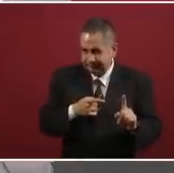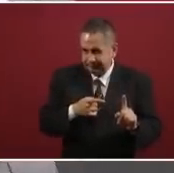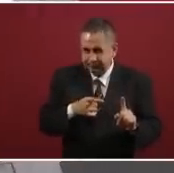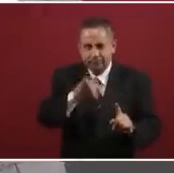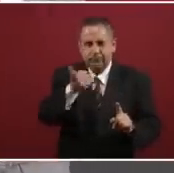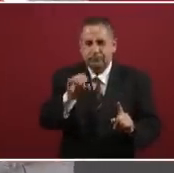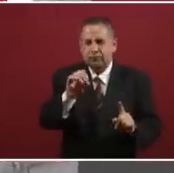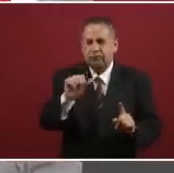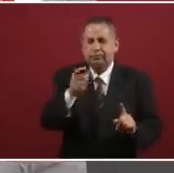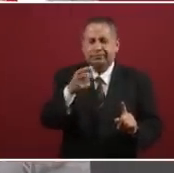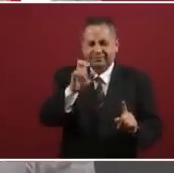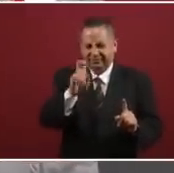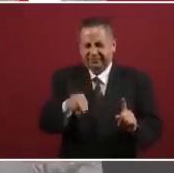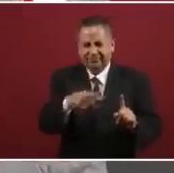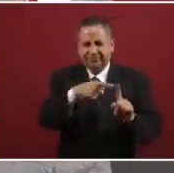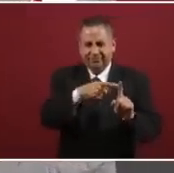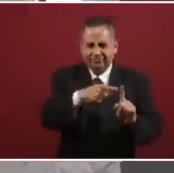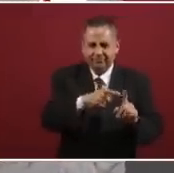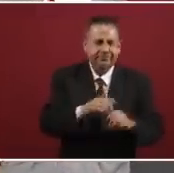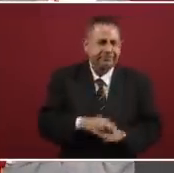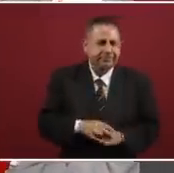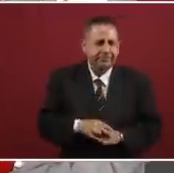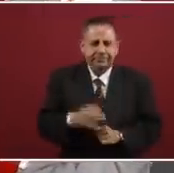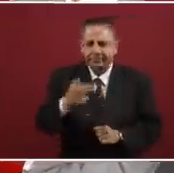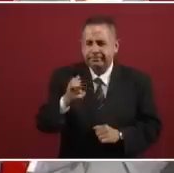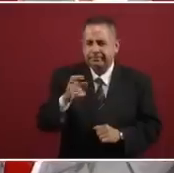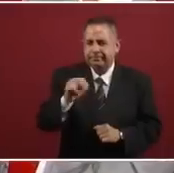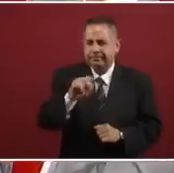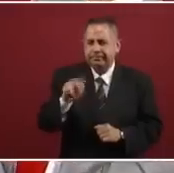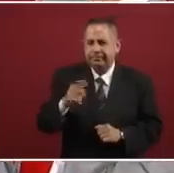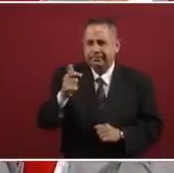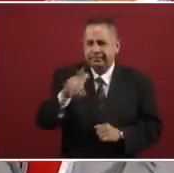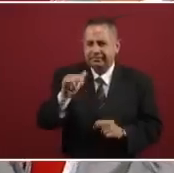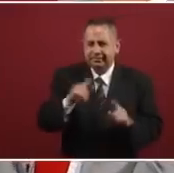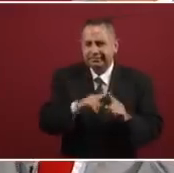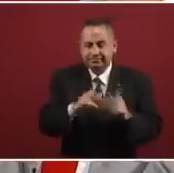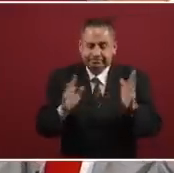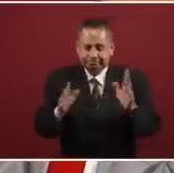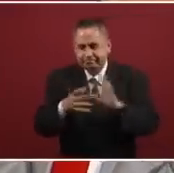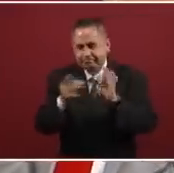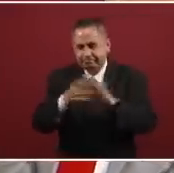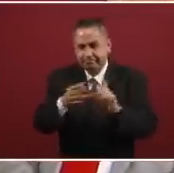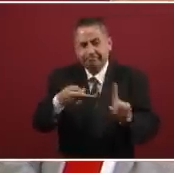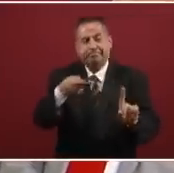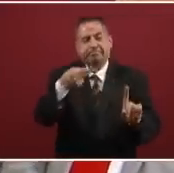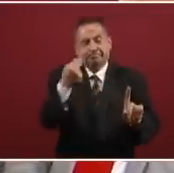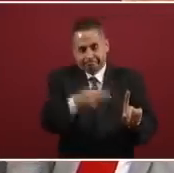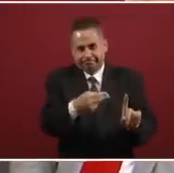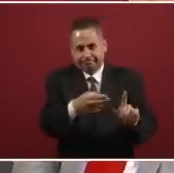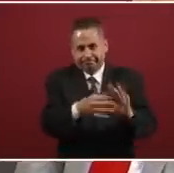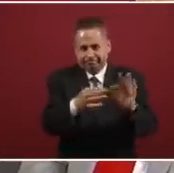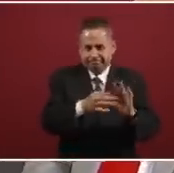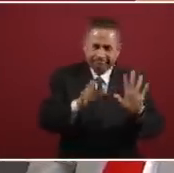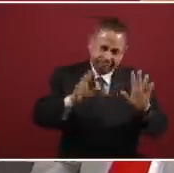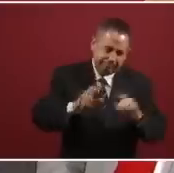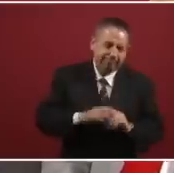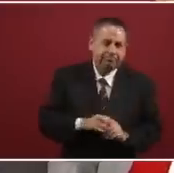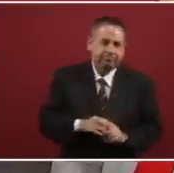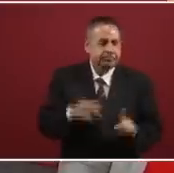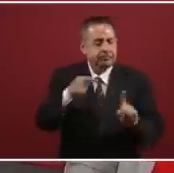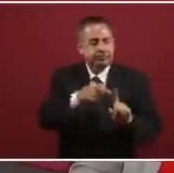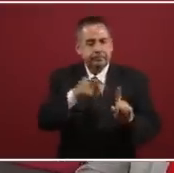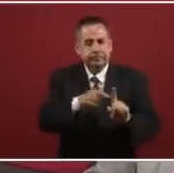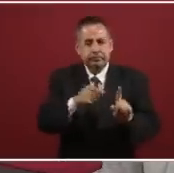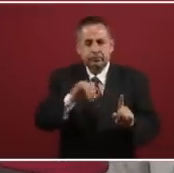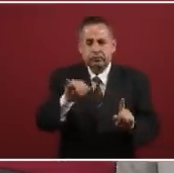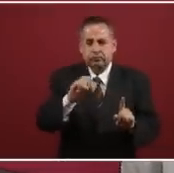Joaquín Hernández Galicia. Es que no quise llamarle de otra manera.